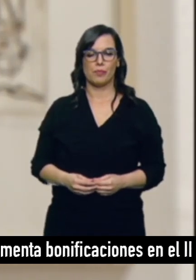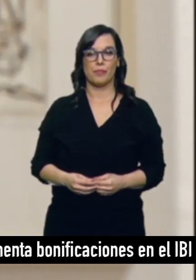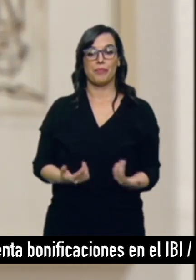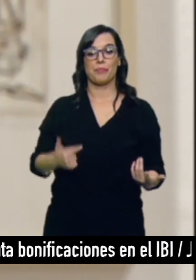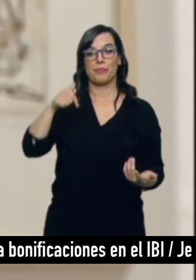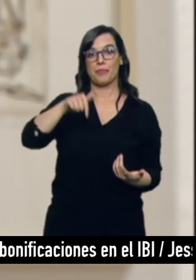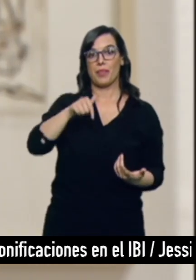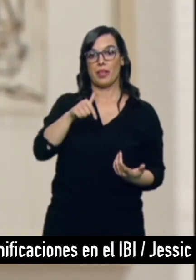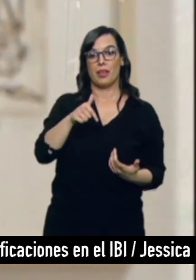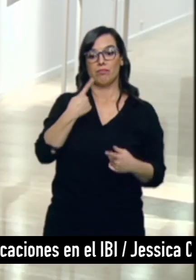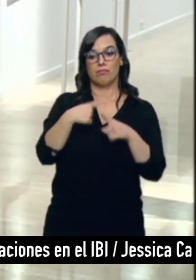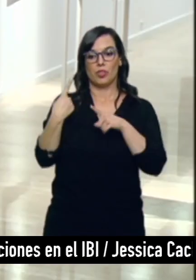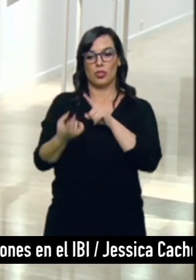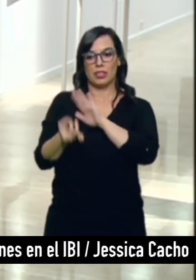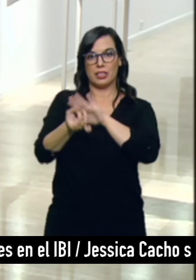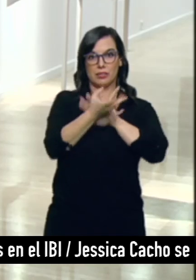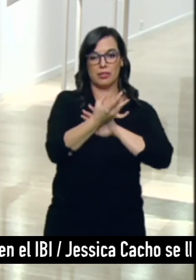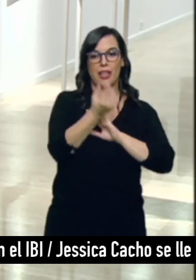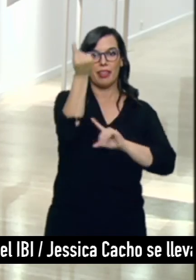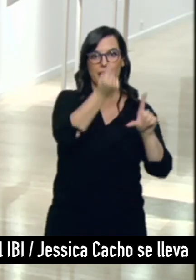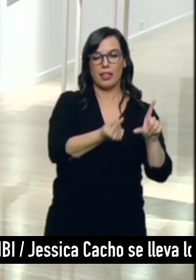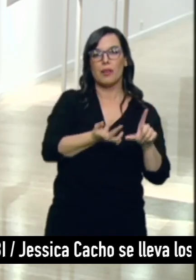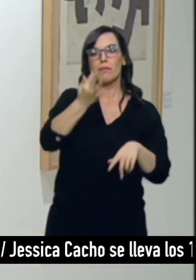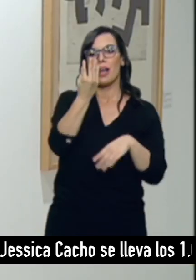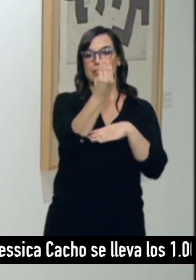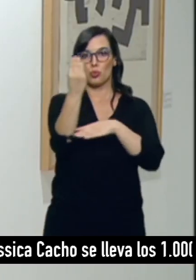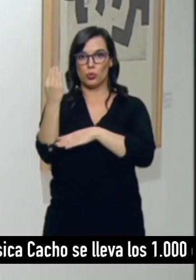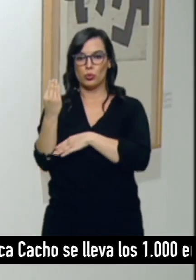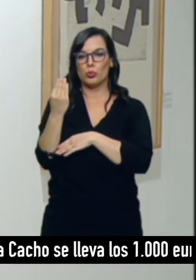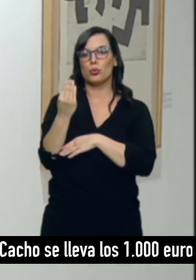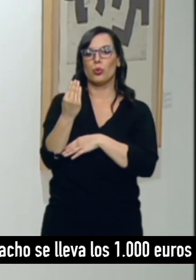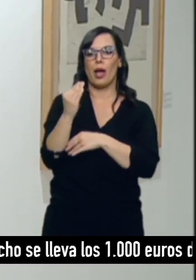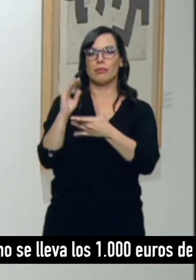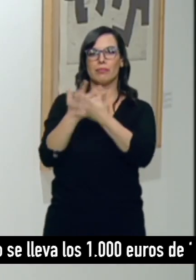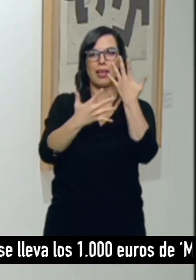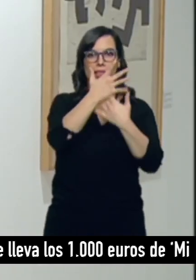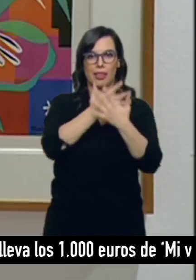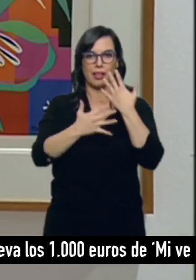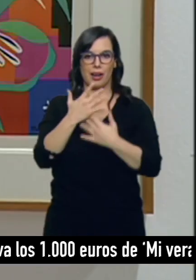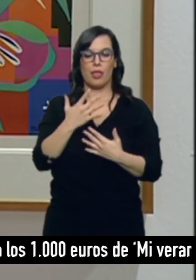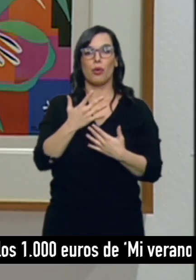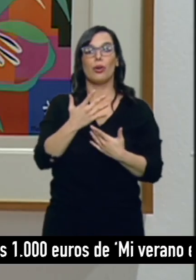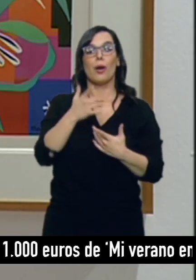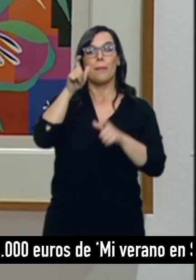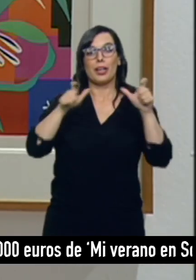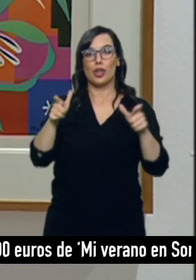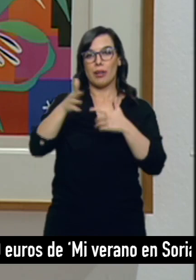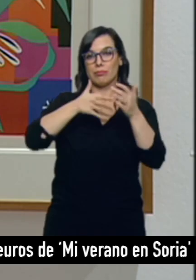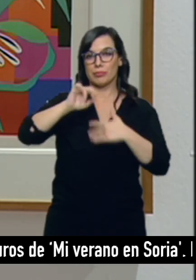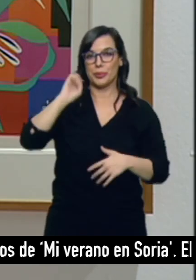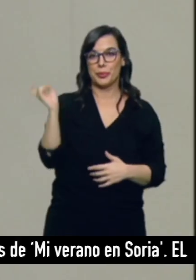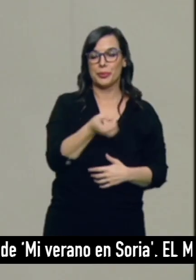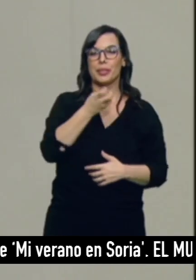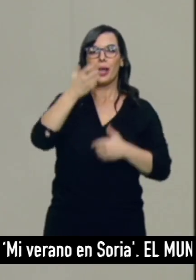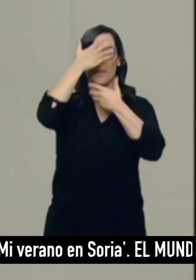Aquí, parte de su creación gráfica y 12 esculturas de pequeño formato dialogan con un centenar de piezas de 60 creadores. Picasso,